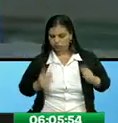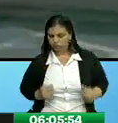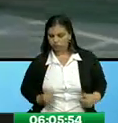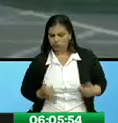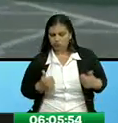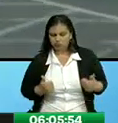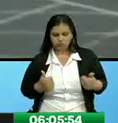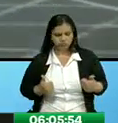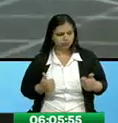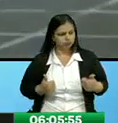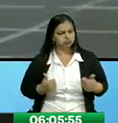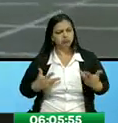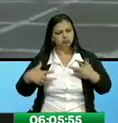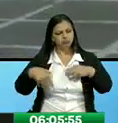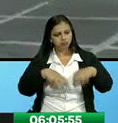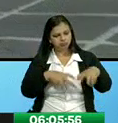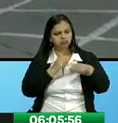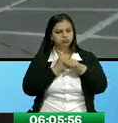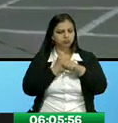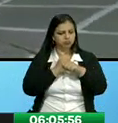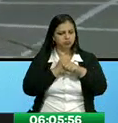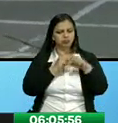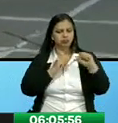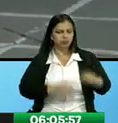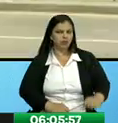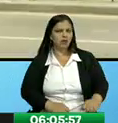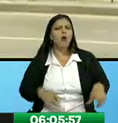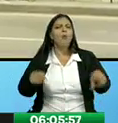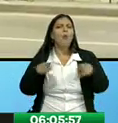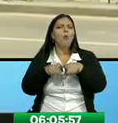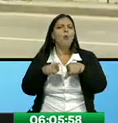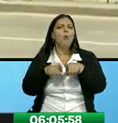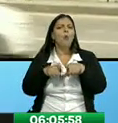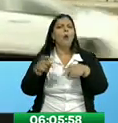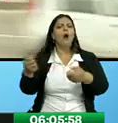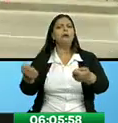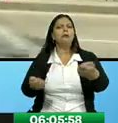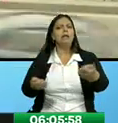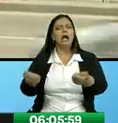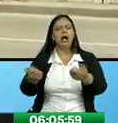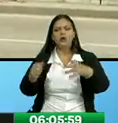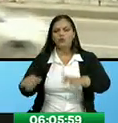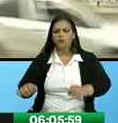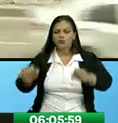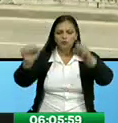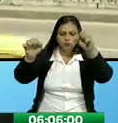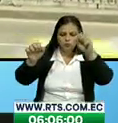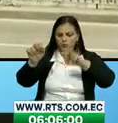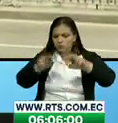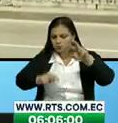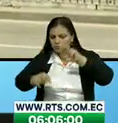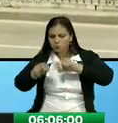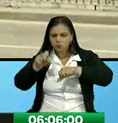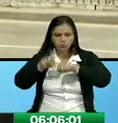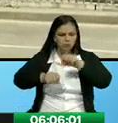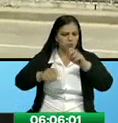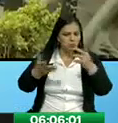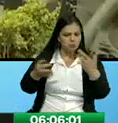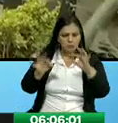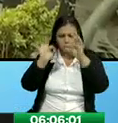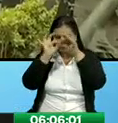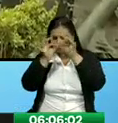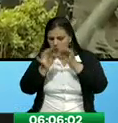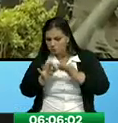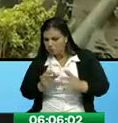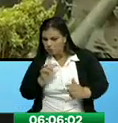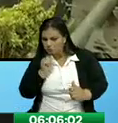platos rotos tuyos. Tu desinterés, esa manera tan así... A la ligera. A